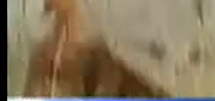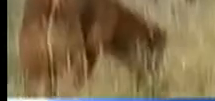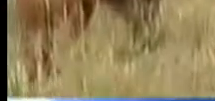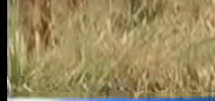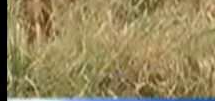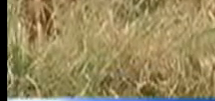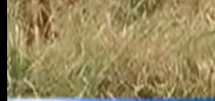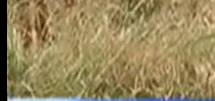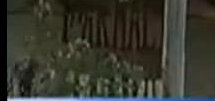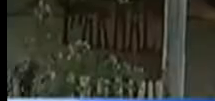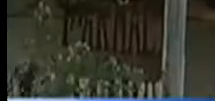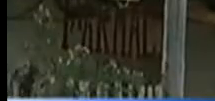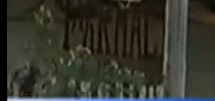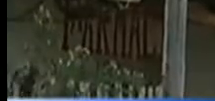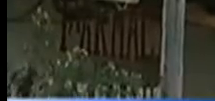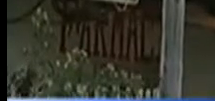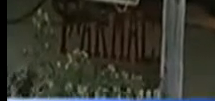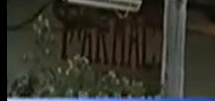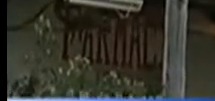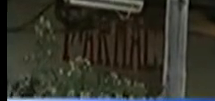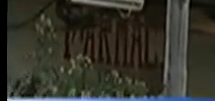paz.